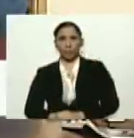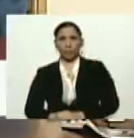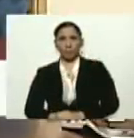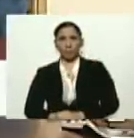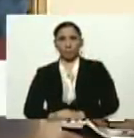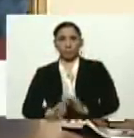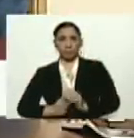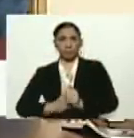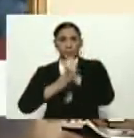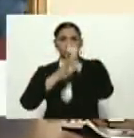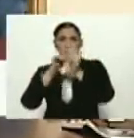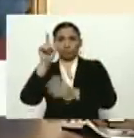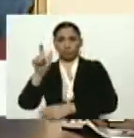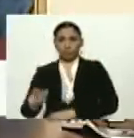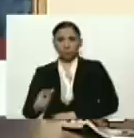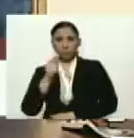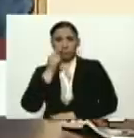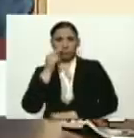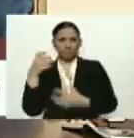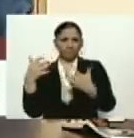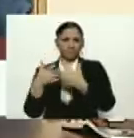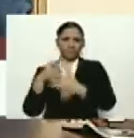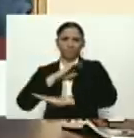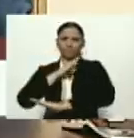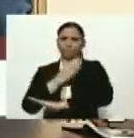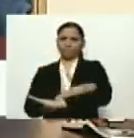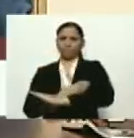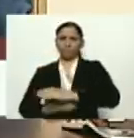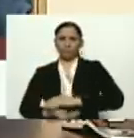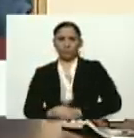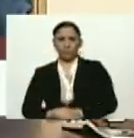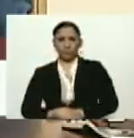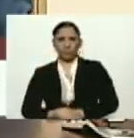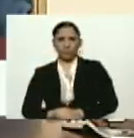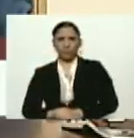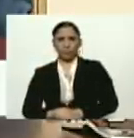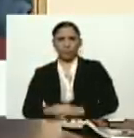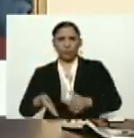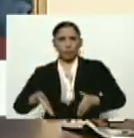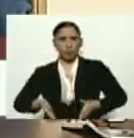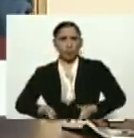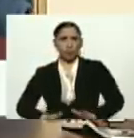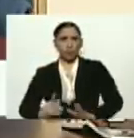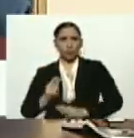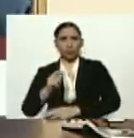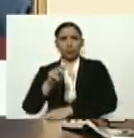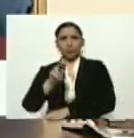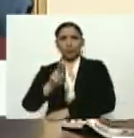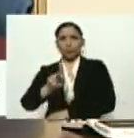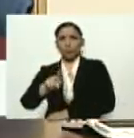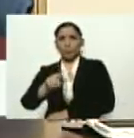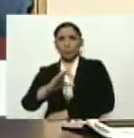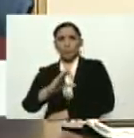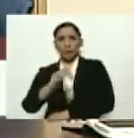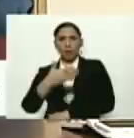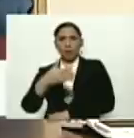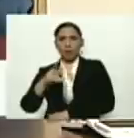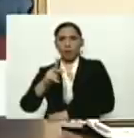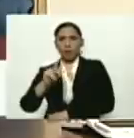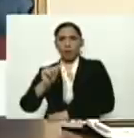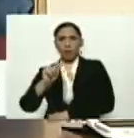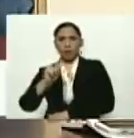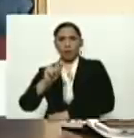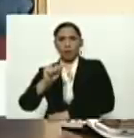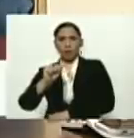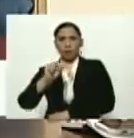Un líder. Guerrero. Hijo de Tupac Katari y Bartolina Siso. El